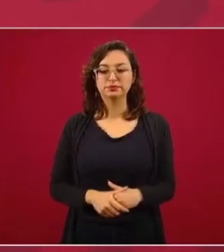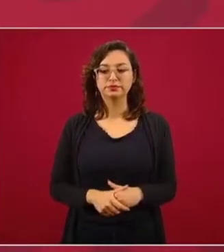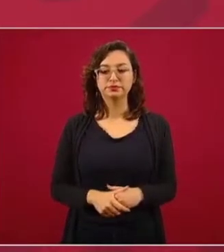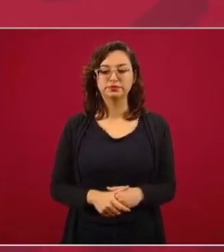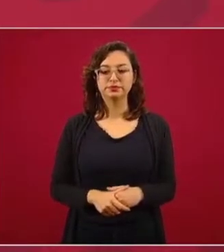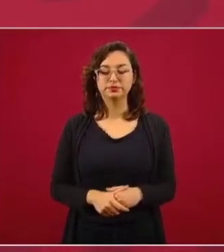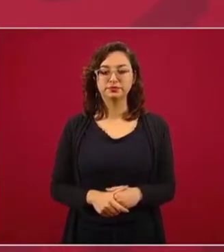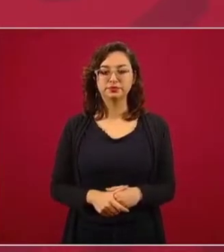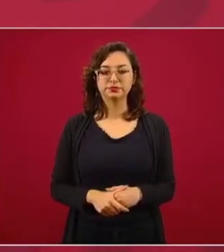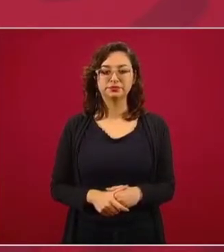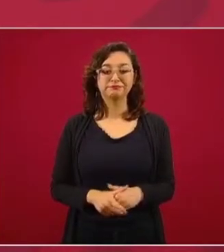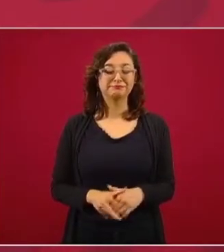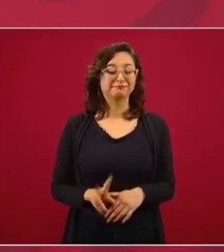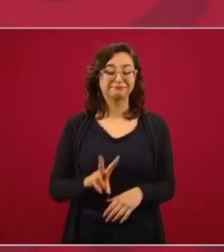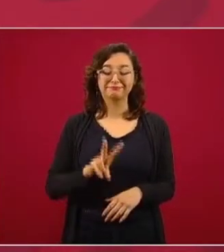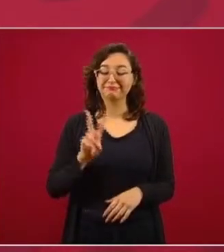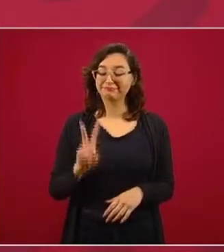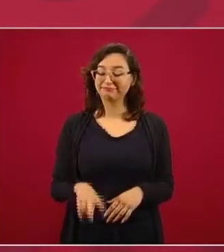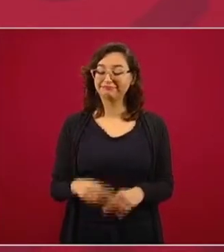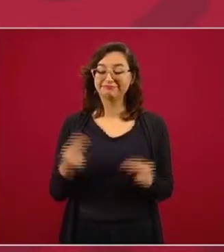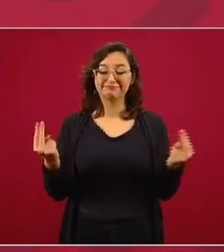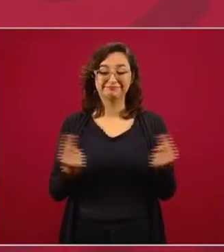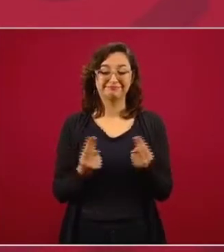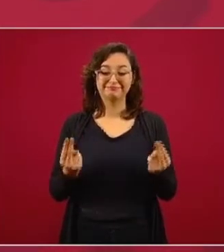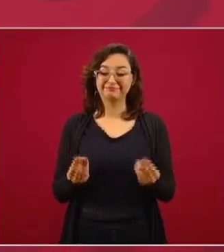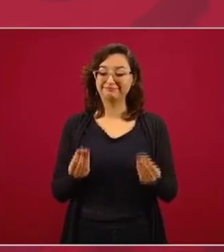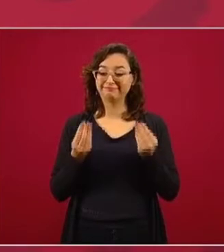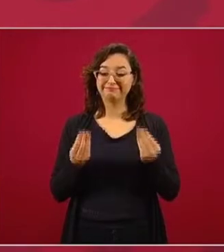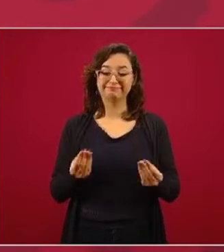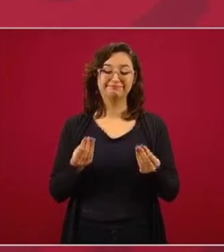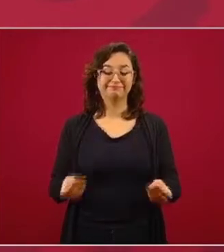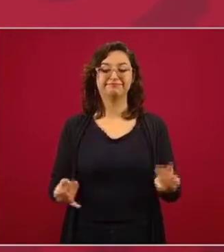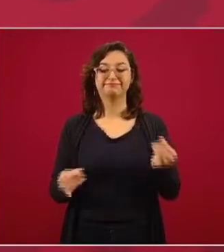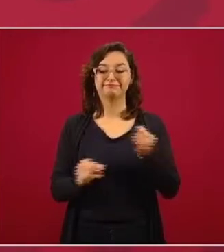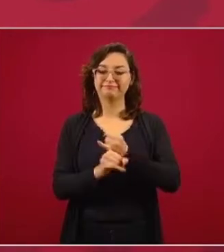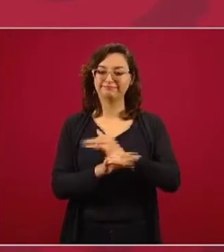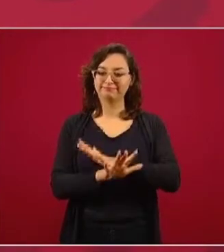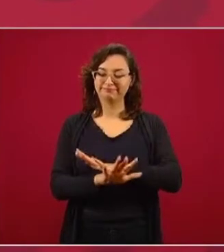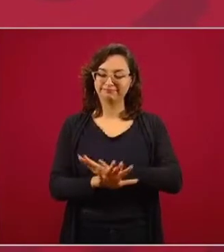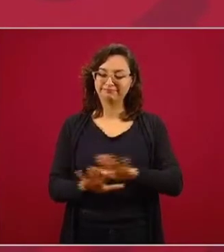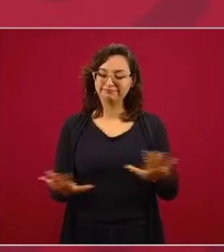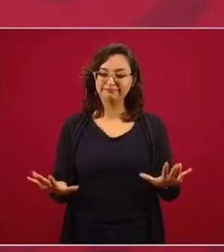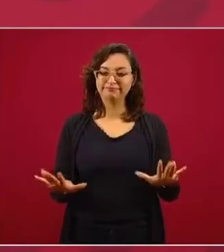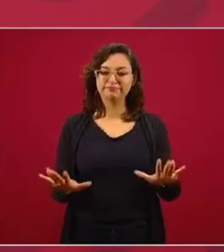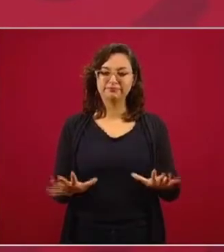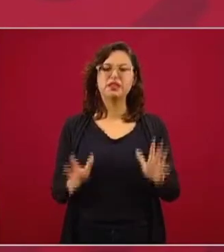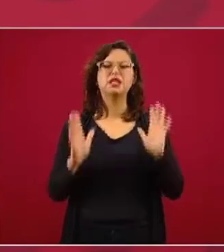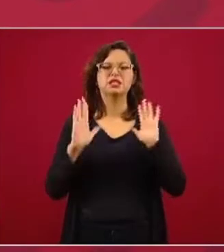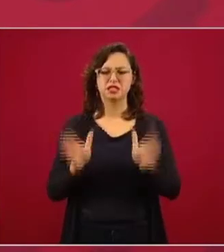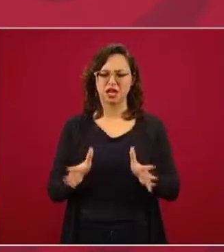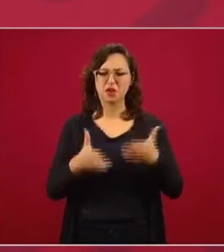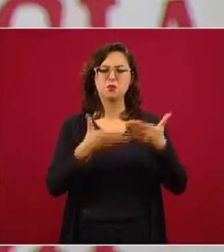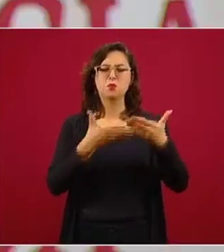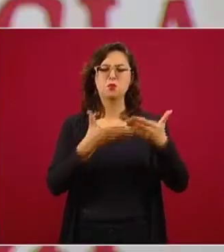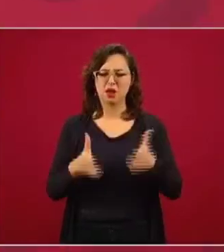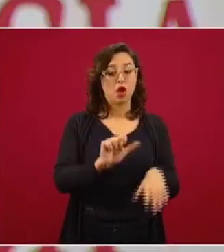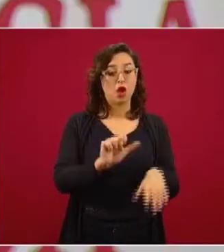que concluya la carpeta de investigación. Todos los datos, que incluyen nombres de personas,